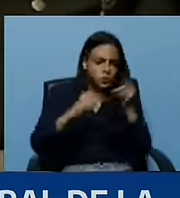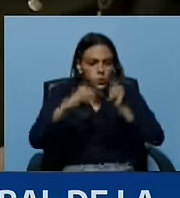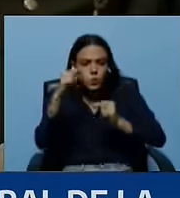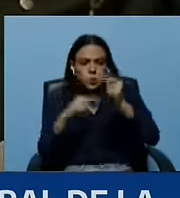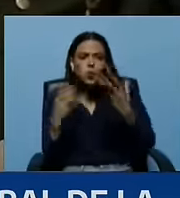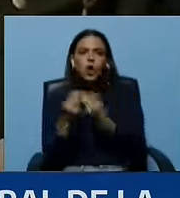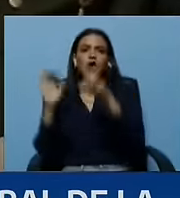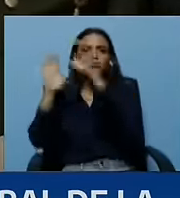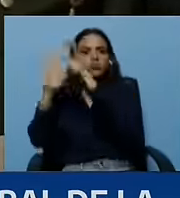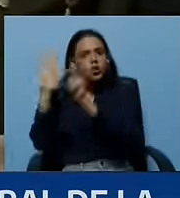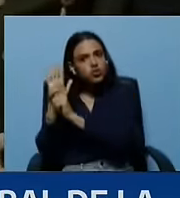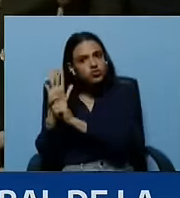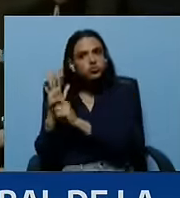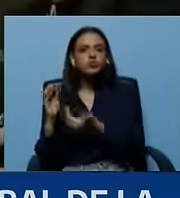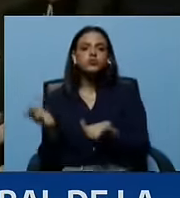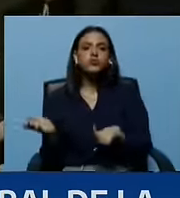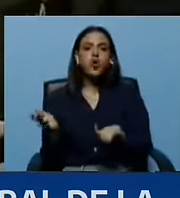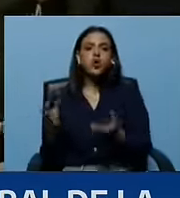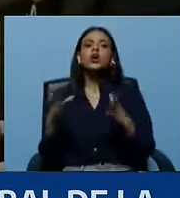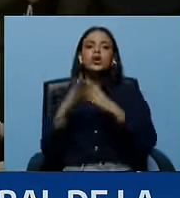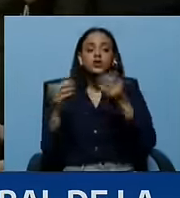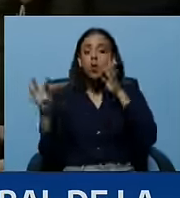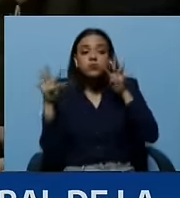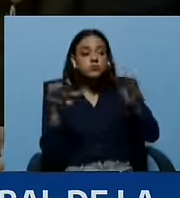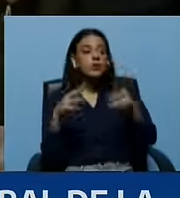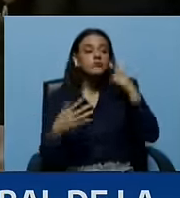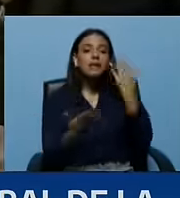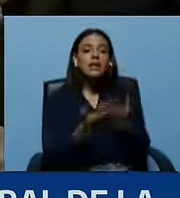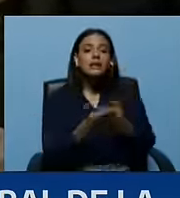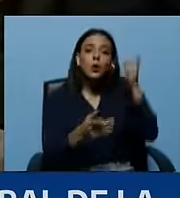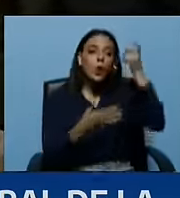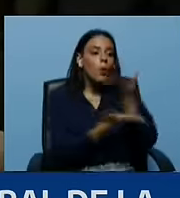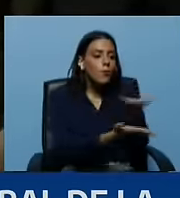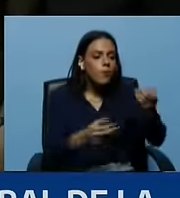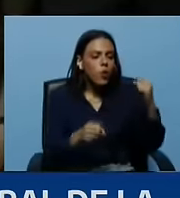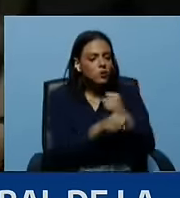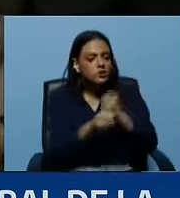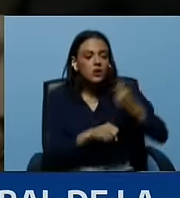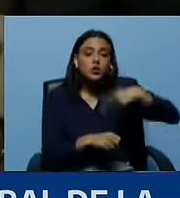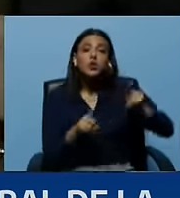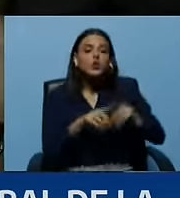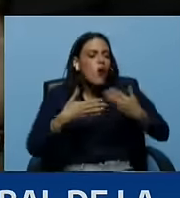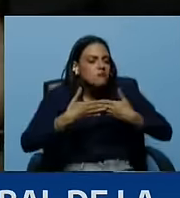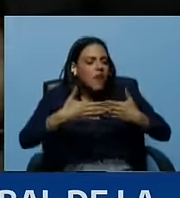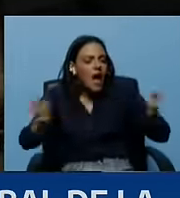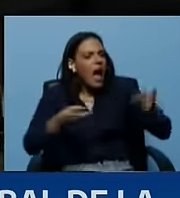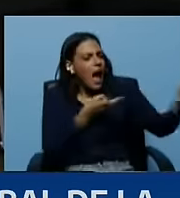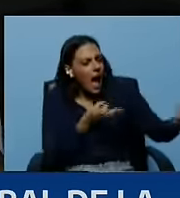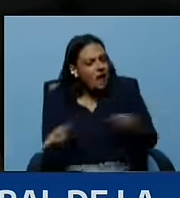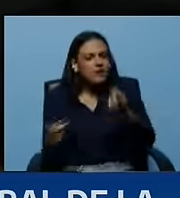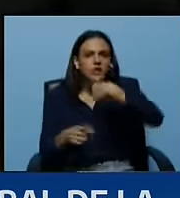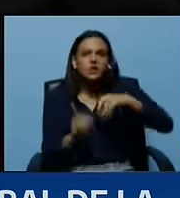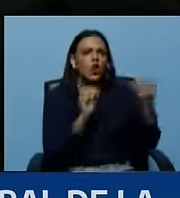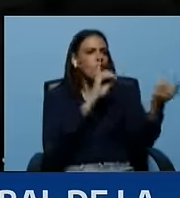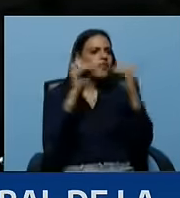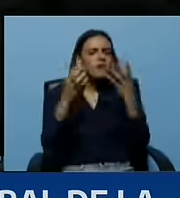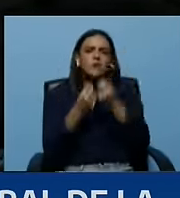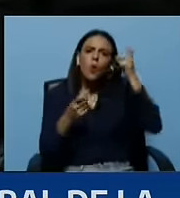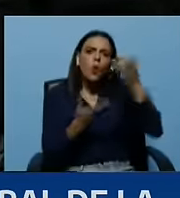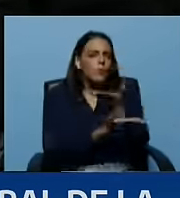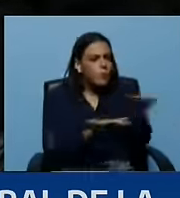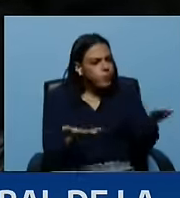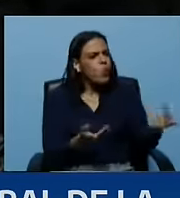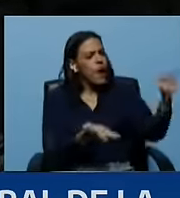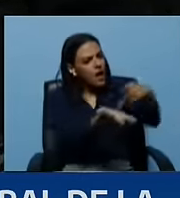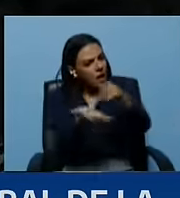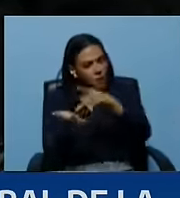Constitución y a la luz del pueblo. Abramos las compuertas para debatir con el pueblo. ¿Qué